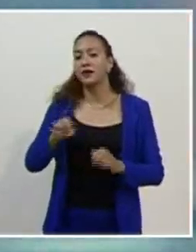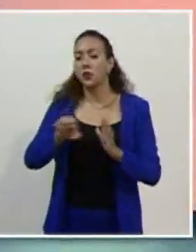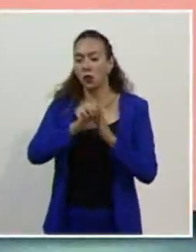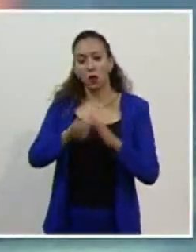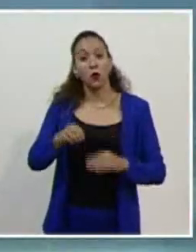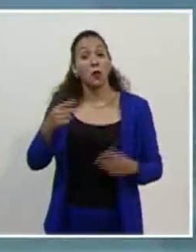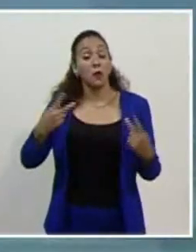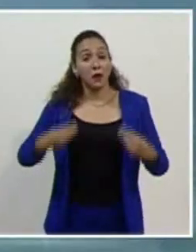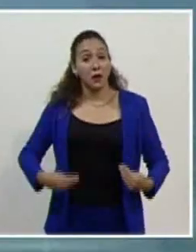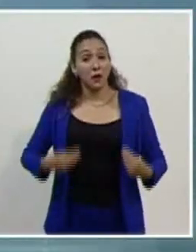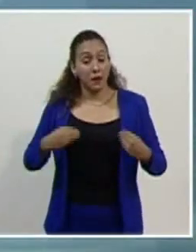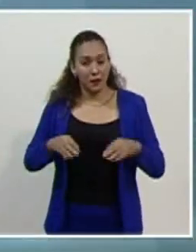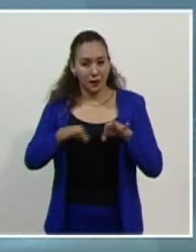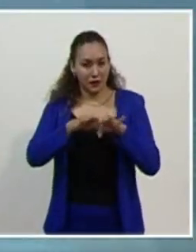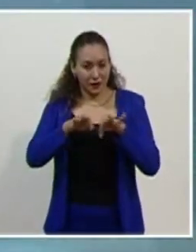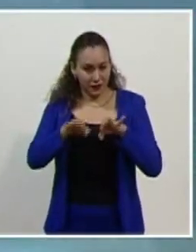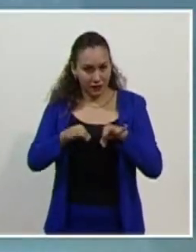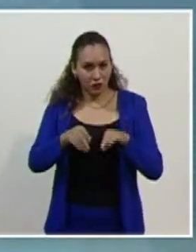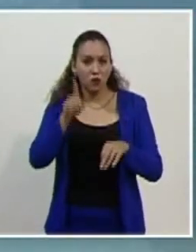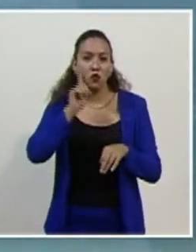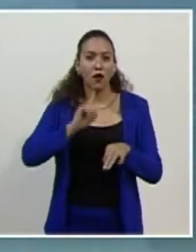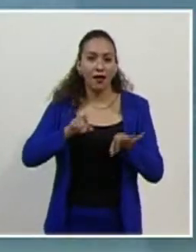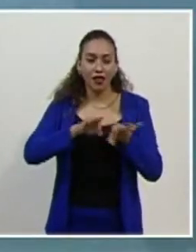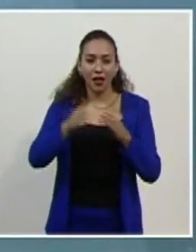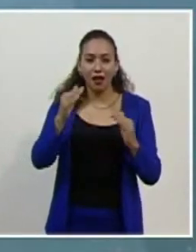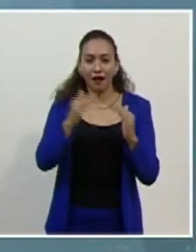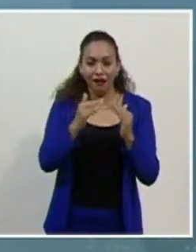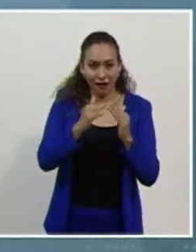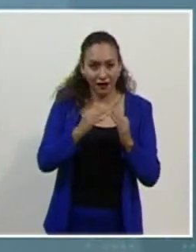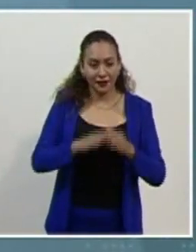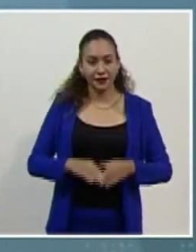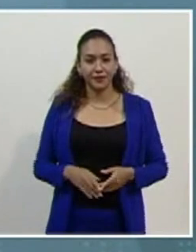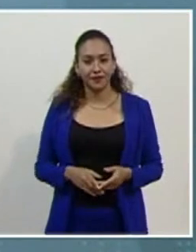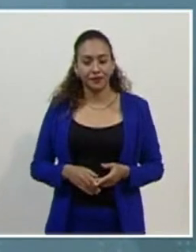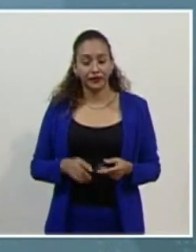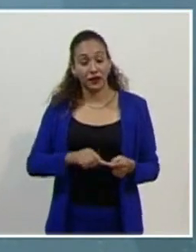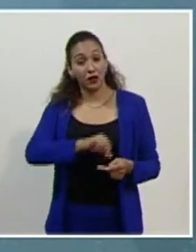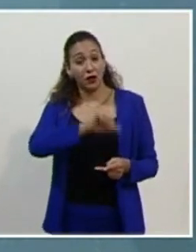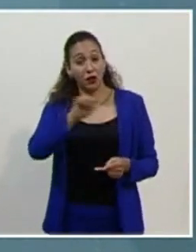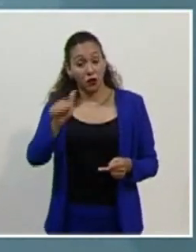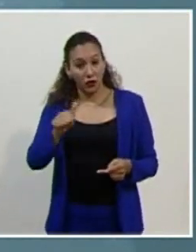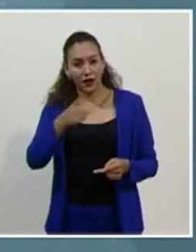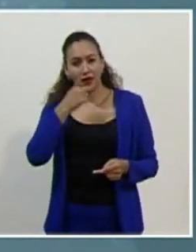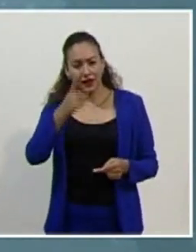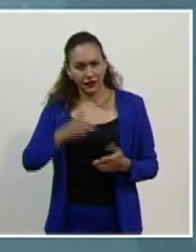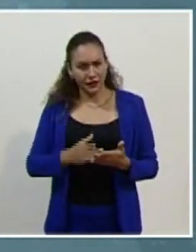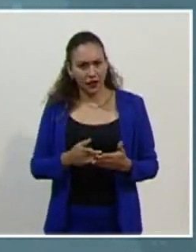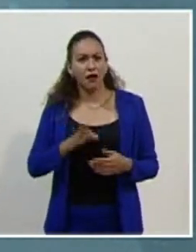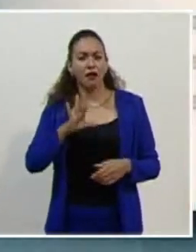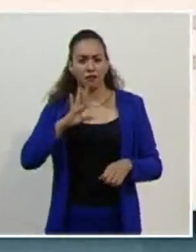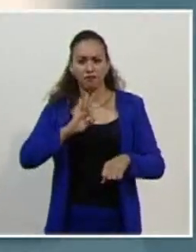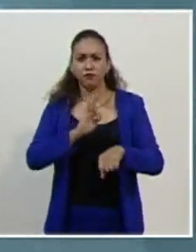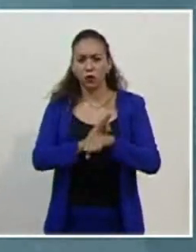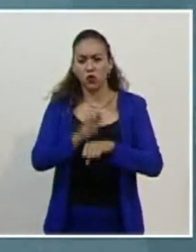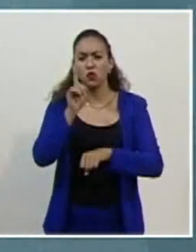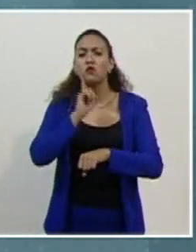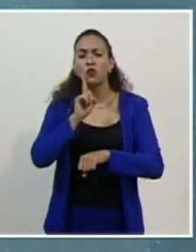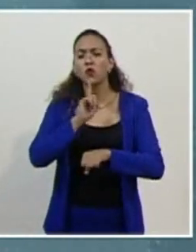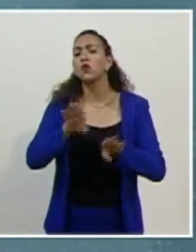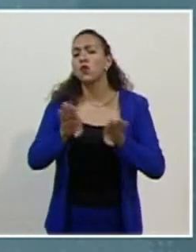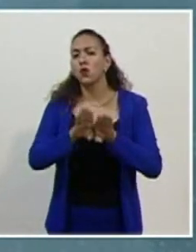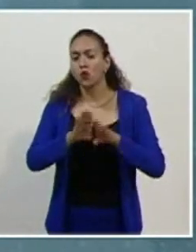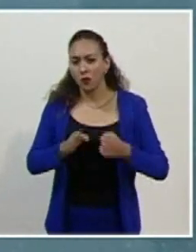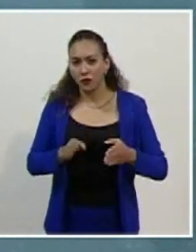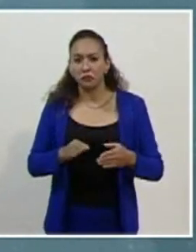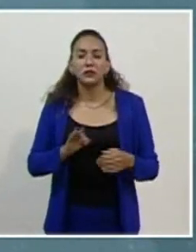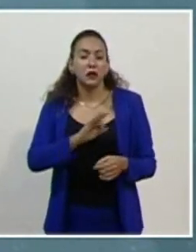al trabajo del hogar en México son mujeres. La segunda sala de la Corte señaló que ampliar la protección a este sector de la población